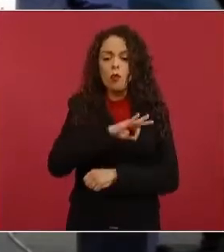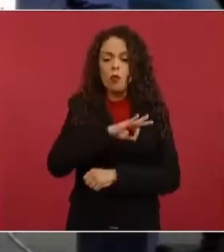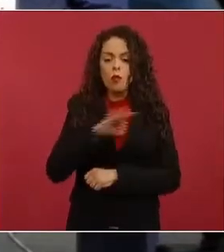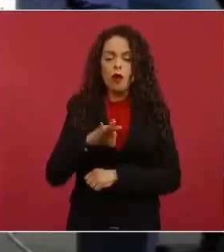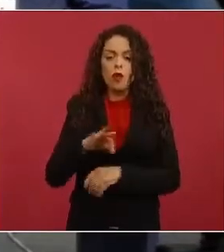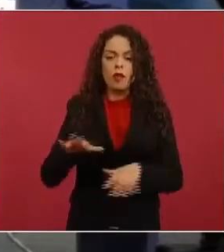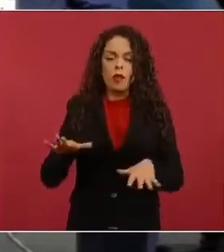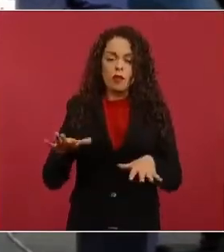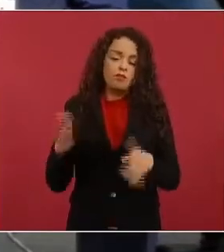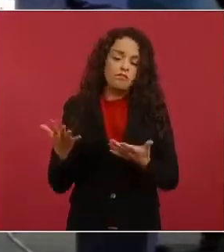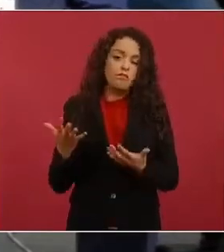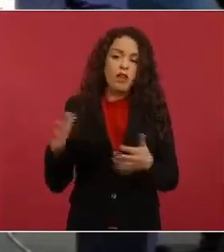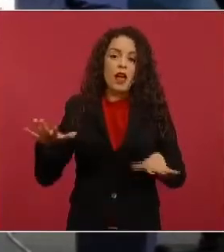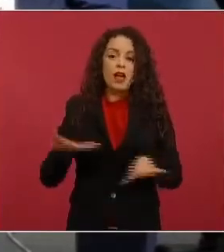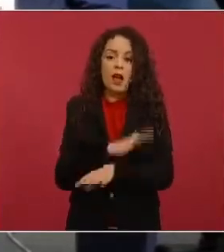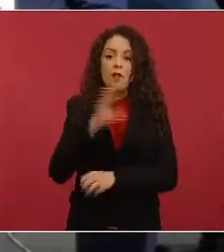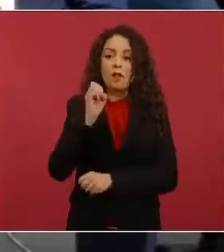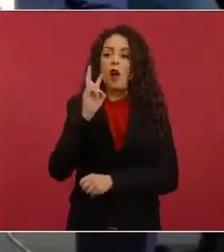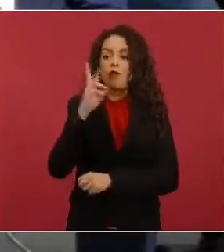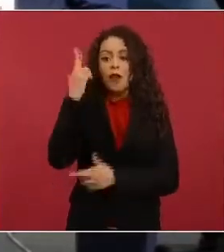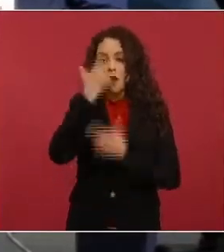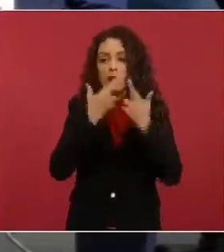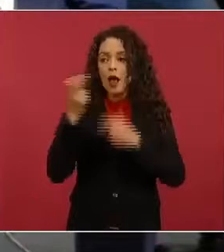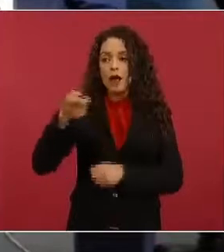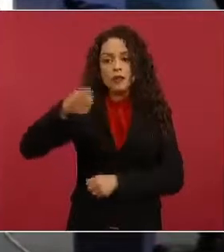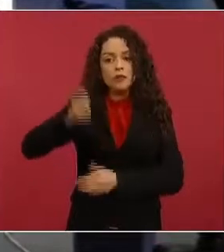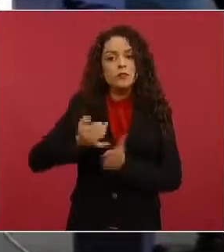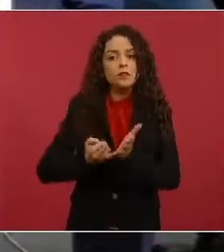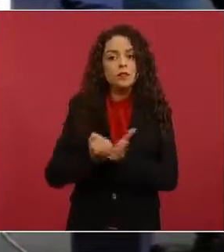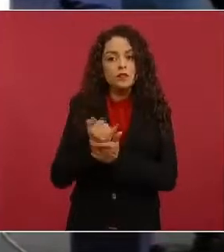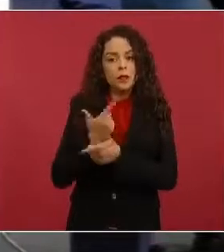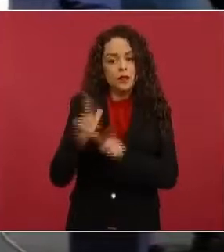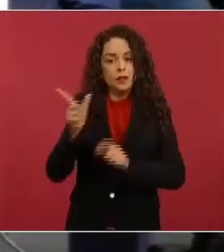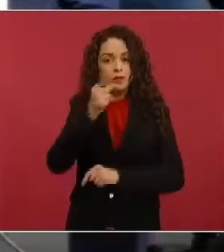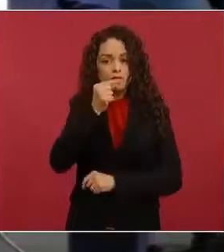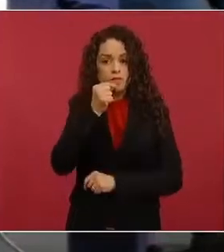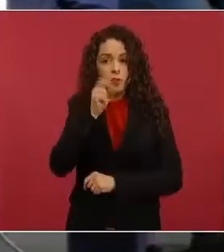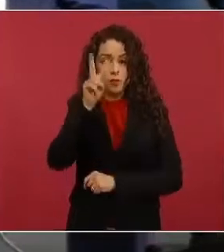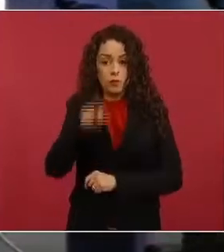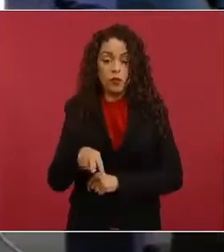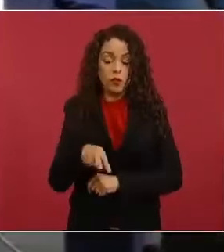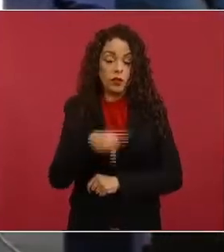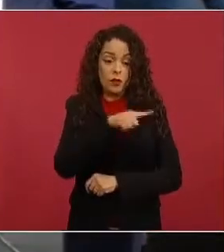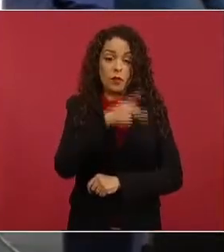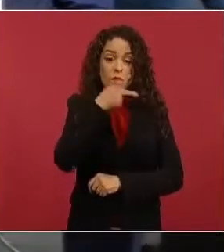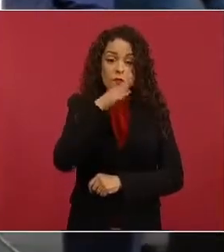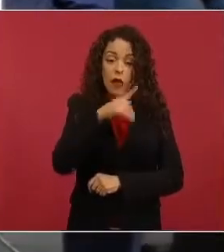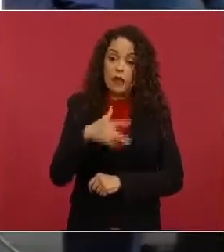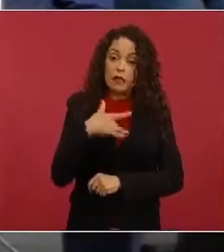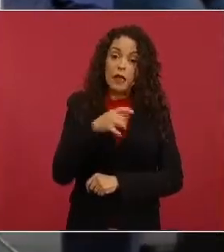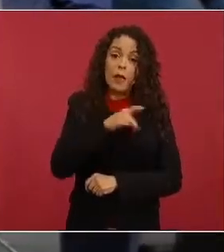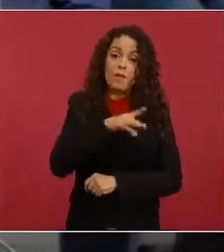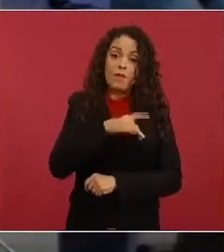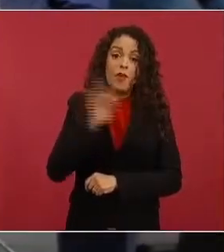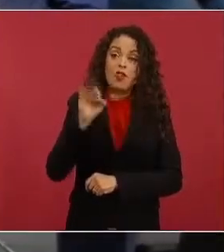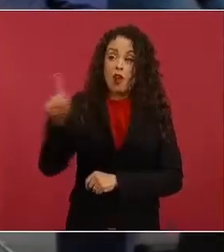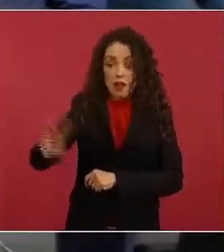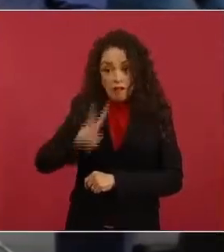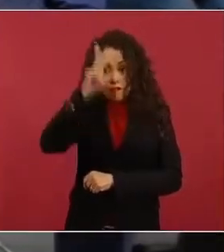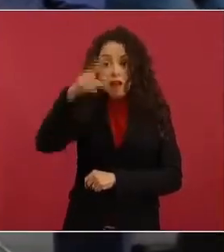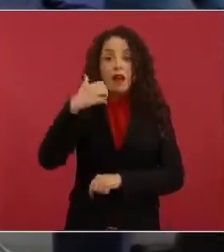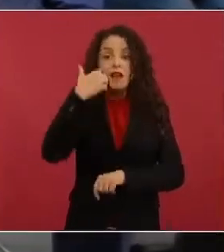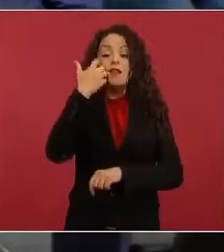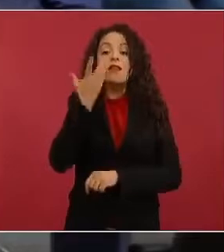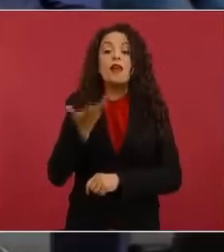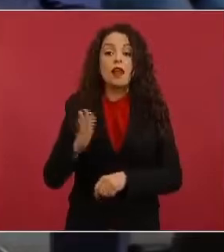este caso, a esta resolución. Los padres de familia temen represalias, porque finalmente desde que sucedió